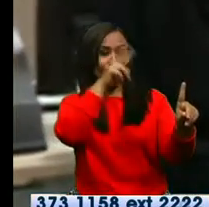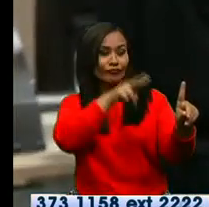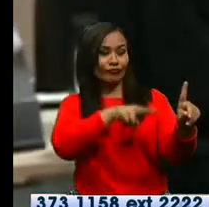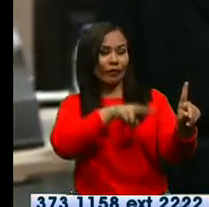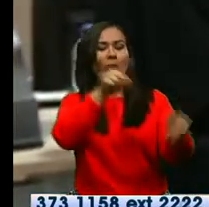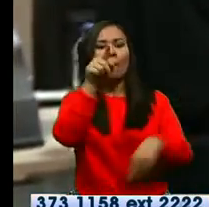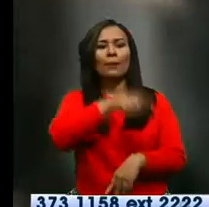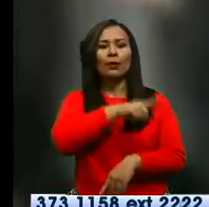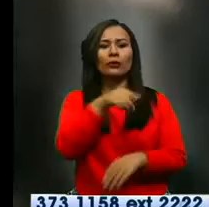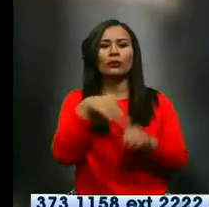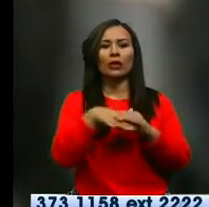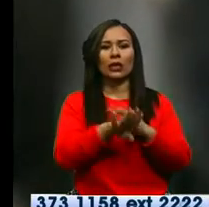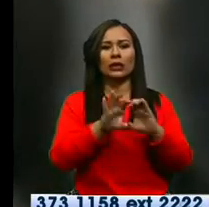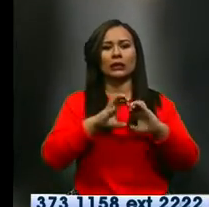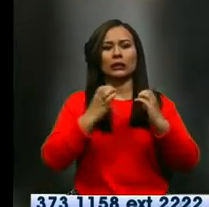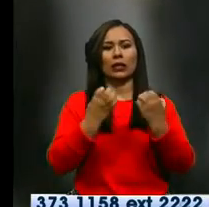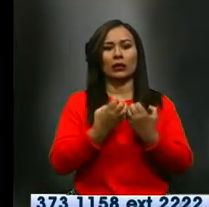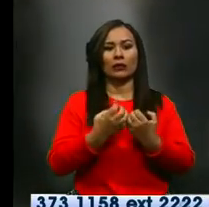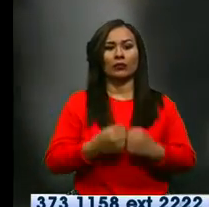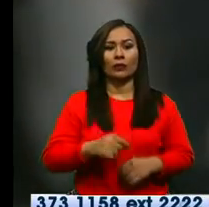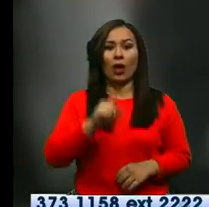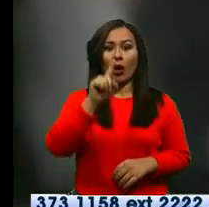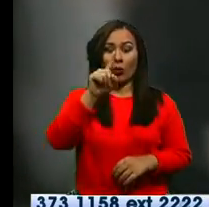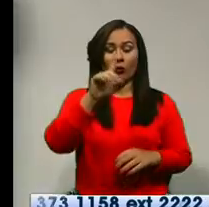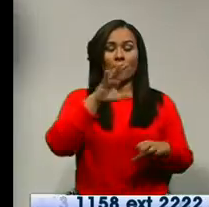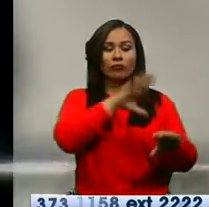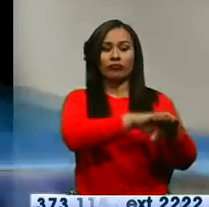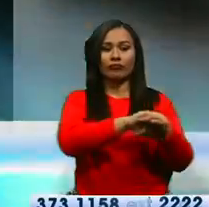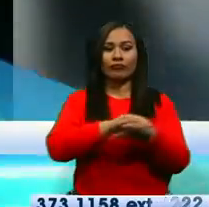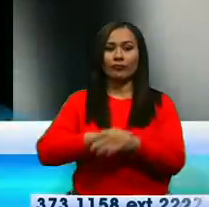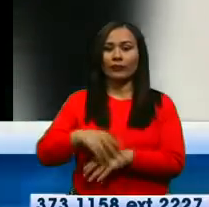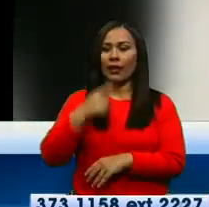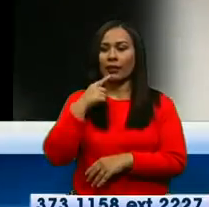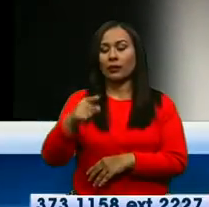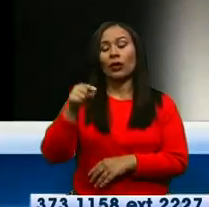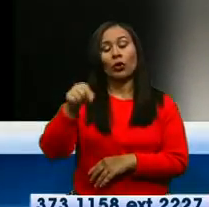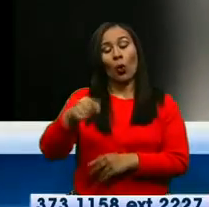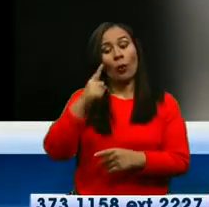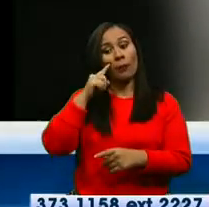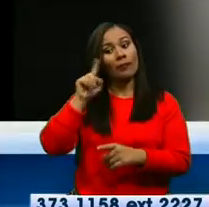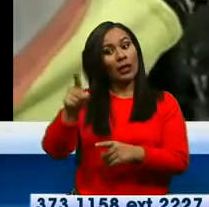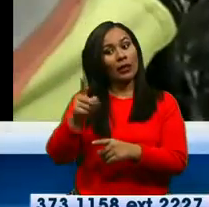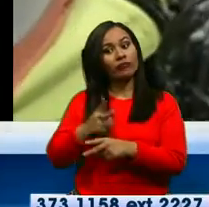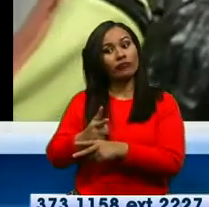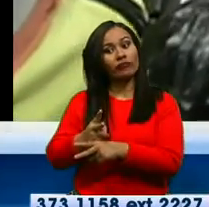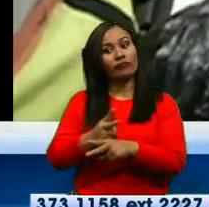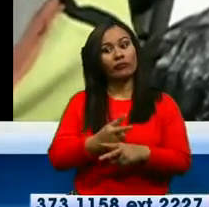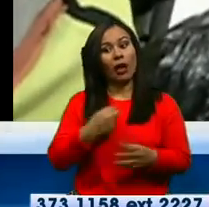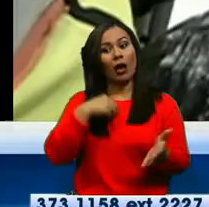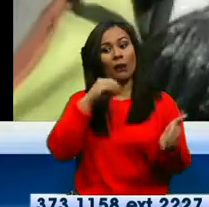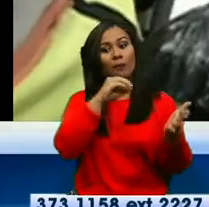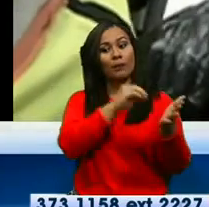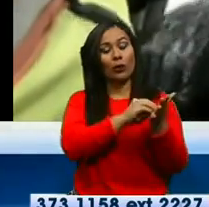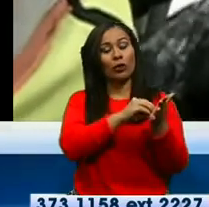su ingreso. Si es que son detenidos en una segunda ocasión, tomarlo como un agravante al efecto